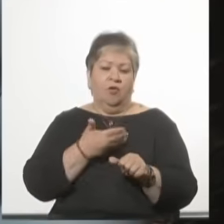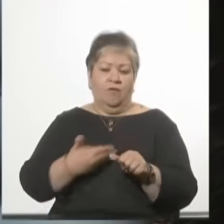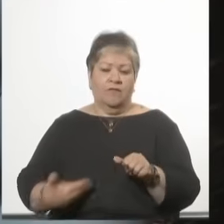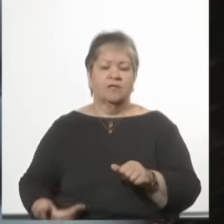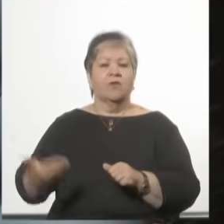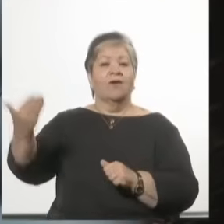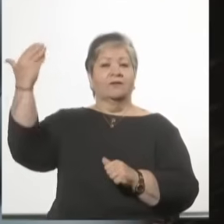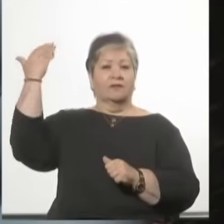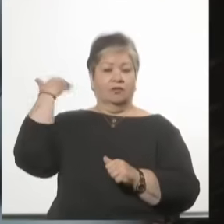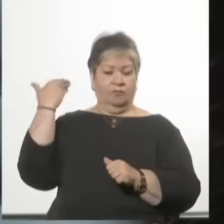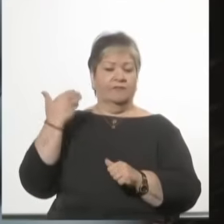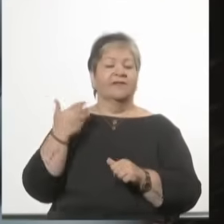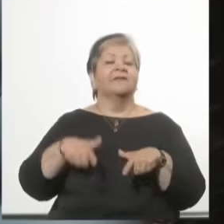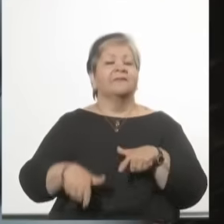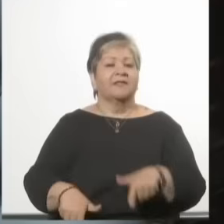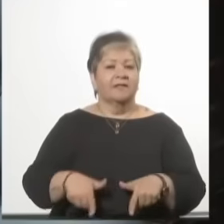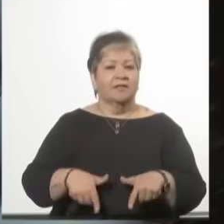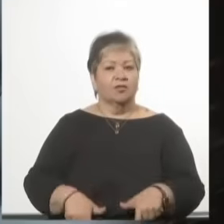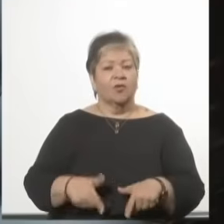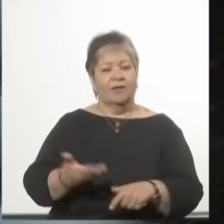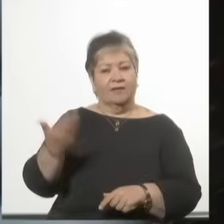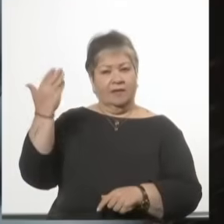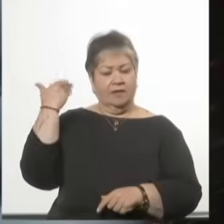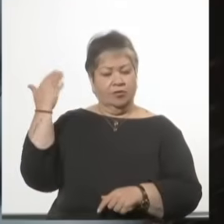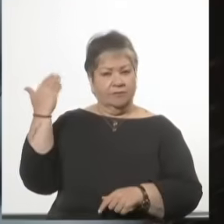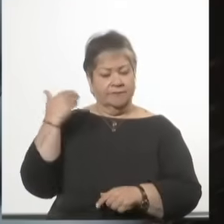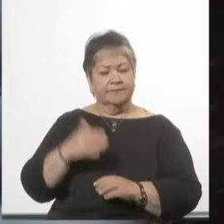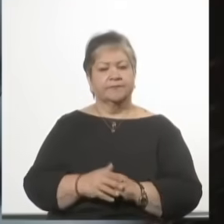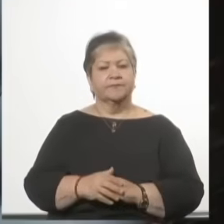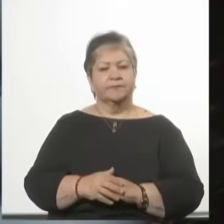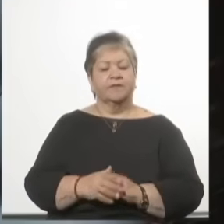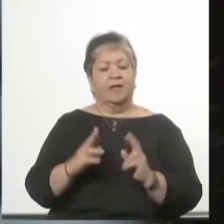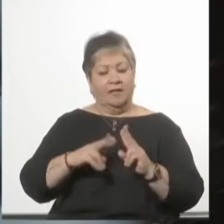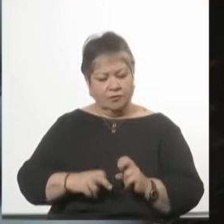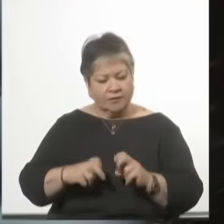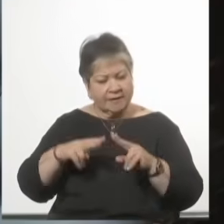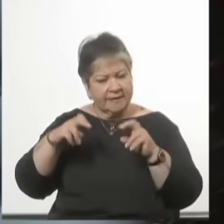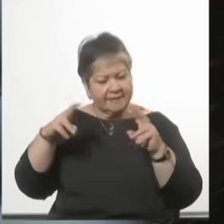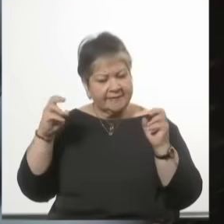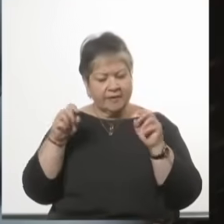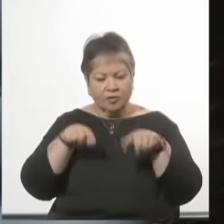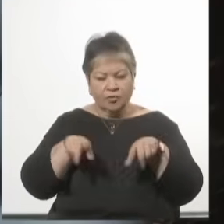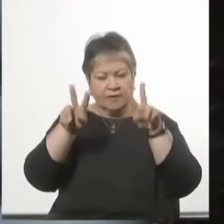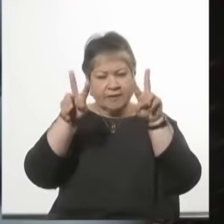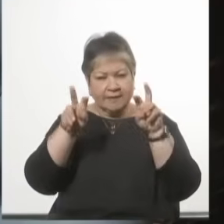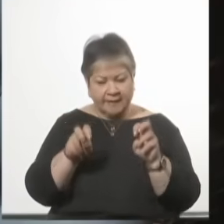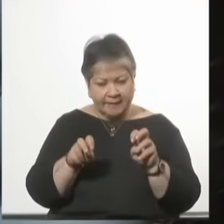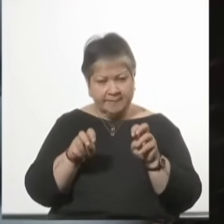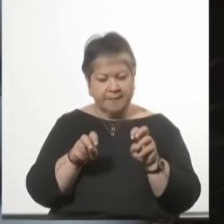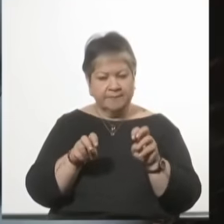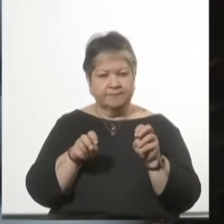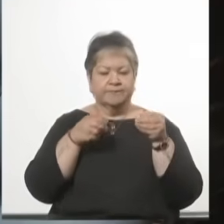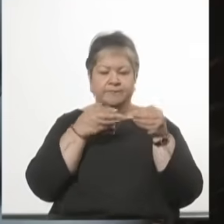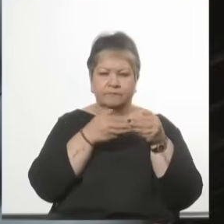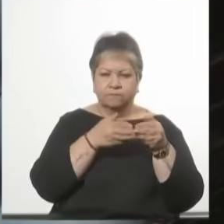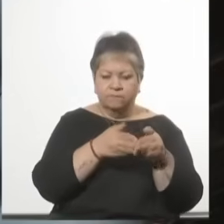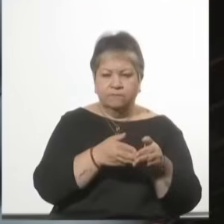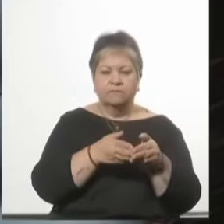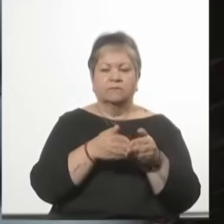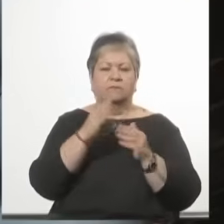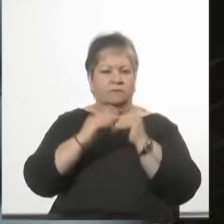ministerial. También antes de iniciar el pormenorizado análisis de este asunto, debemos realizar otro orden de